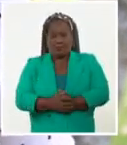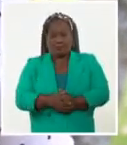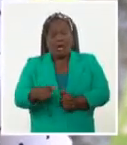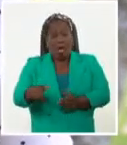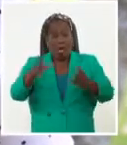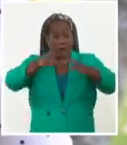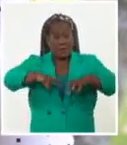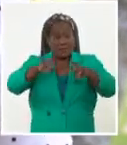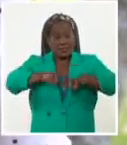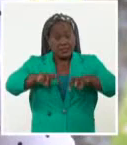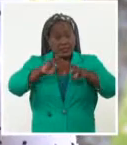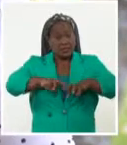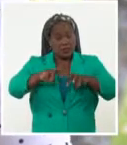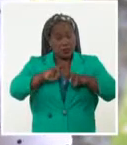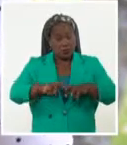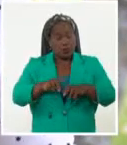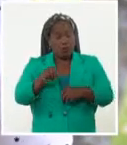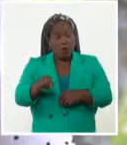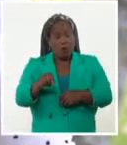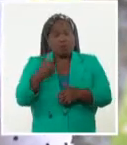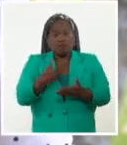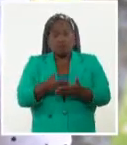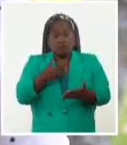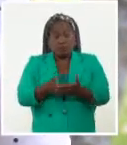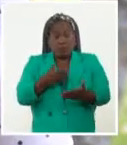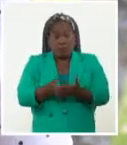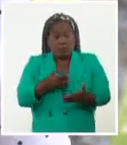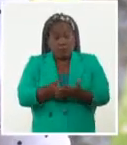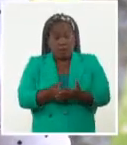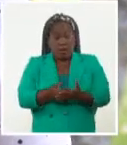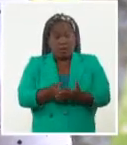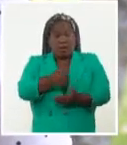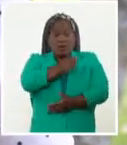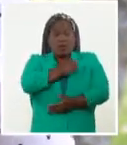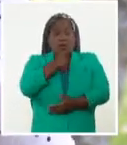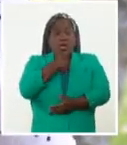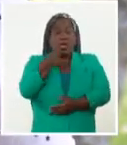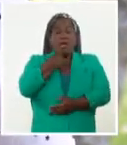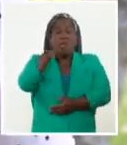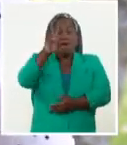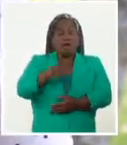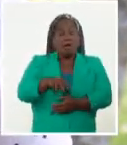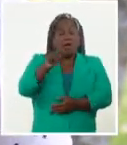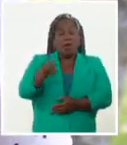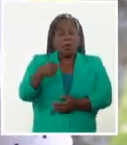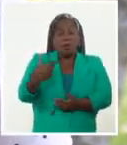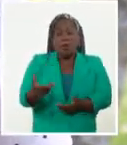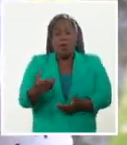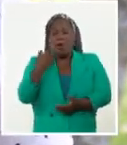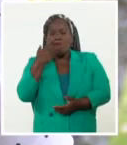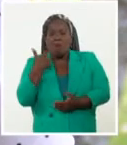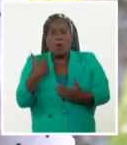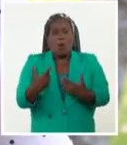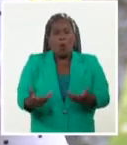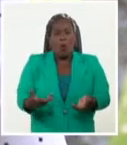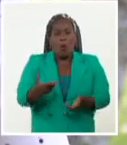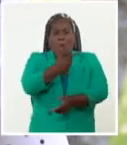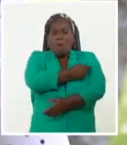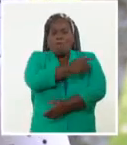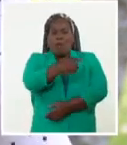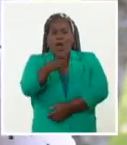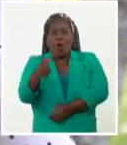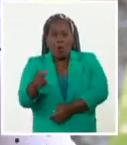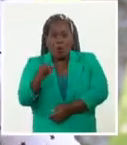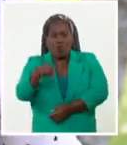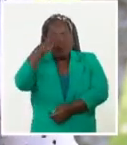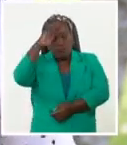estudio multicéntrico exploratorio que pretende evaluar la reactogenicidad e inmunogenicidad de la vacuna cubana